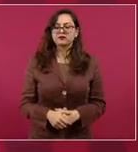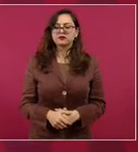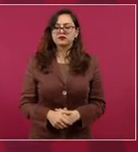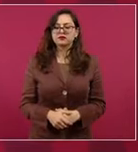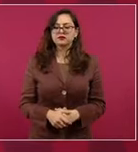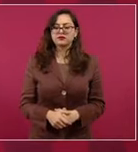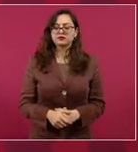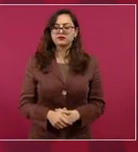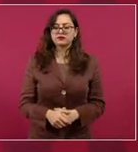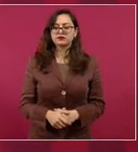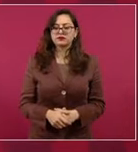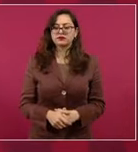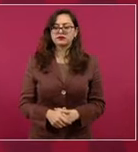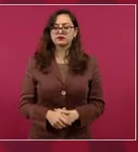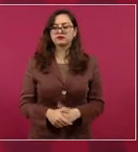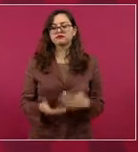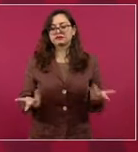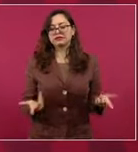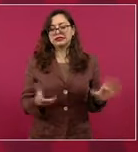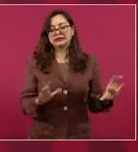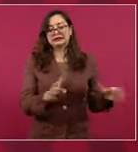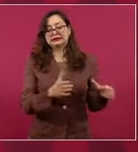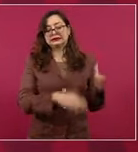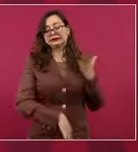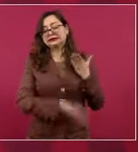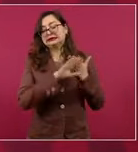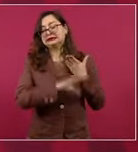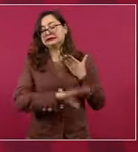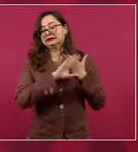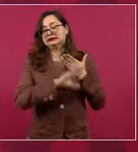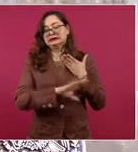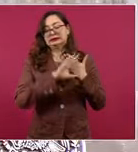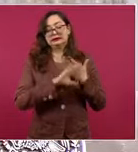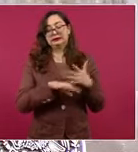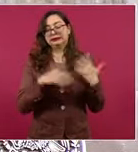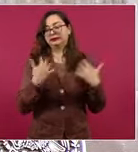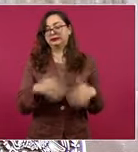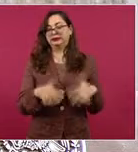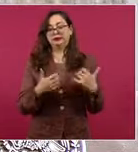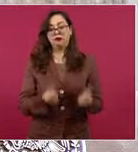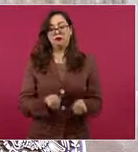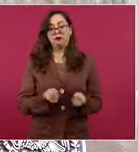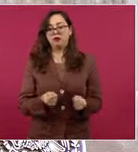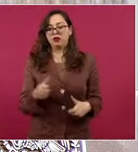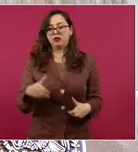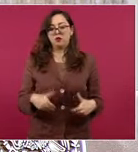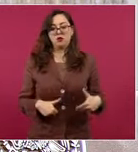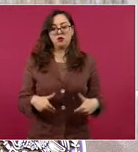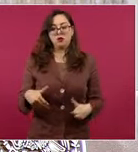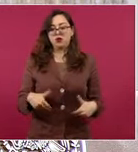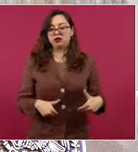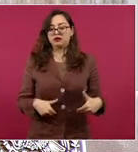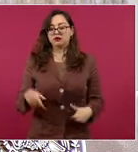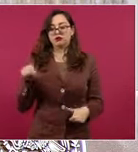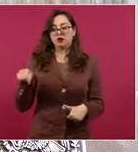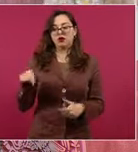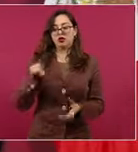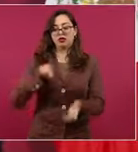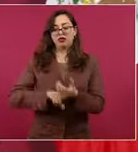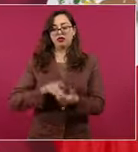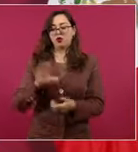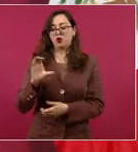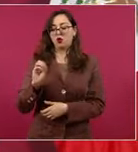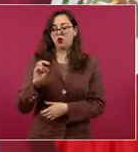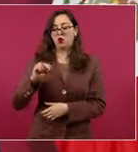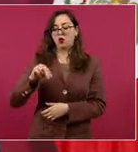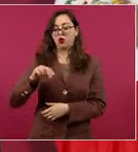Están muy molestos también los adversarios con la nueva política del CONACYT, porque ¿sabe qué